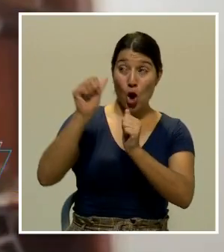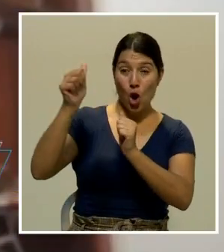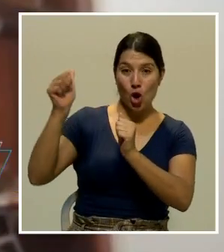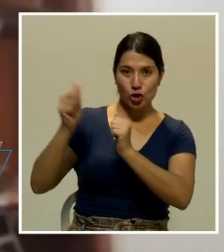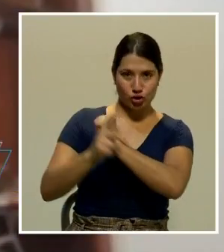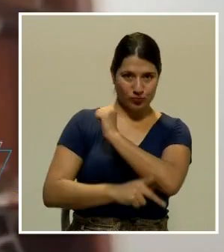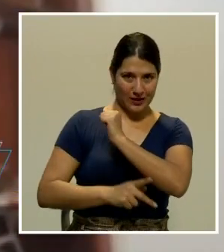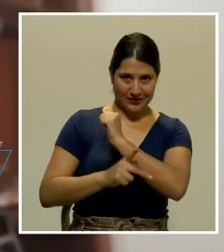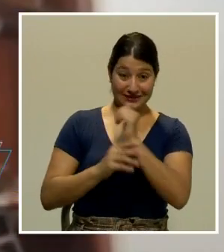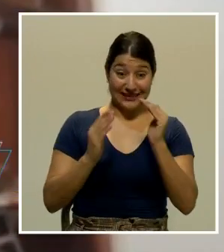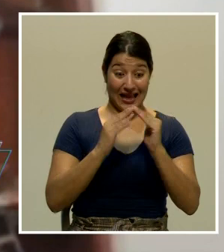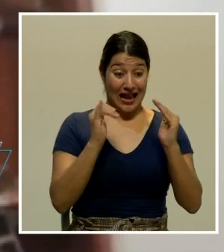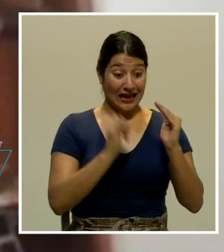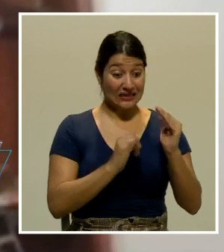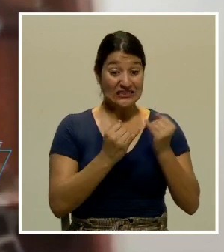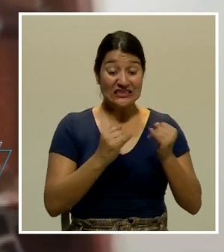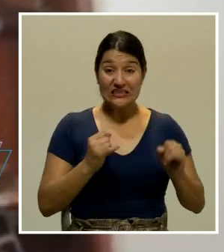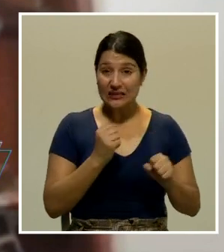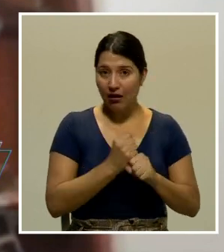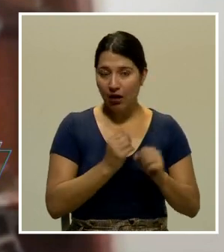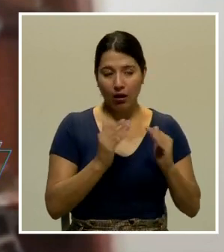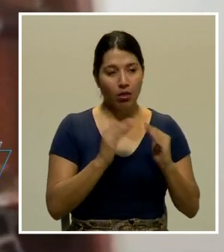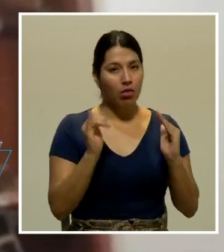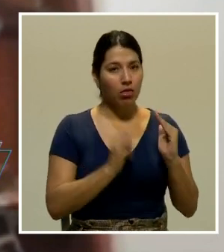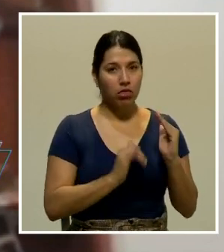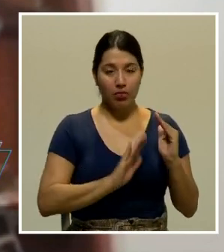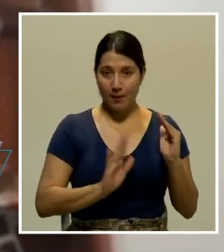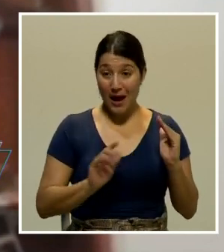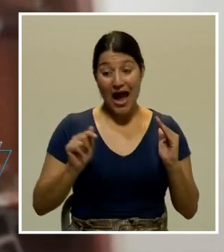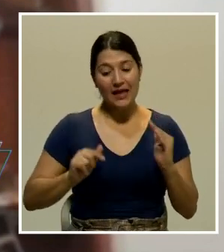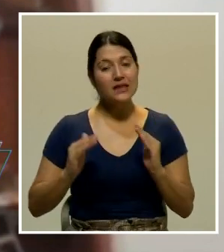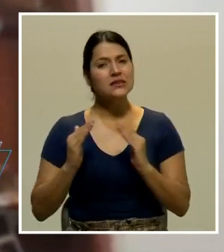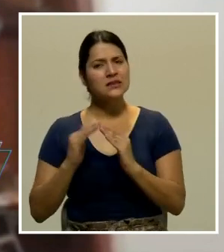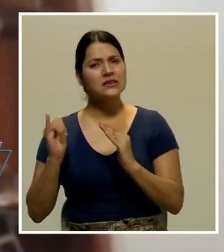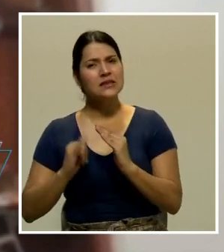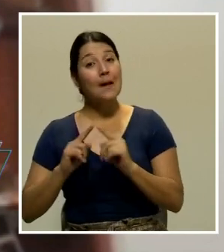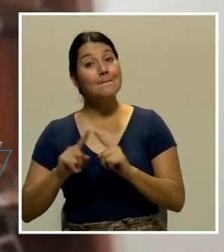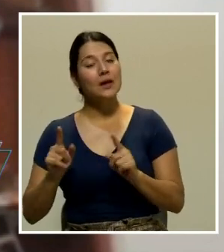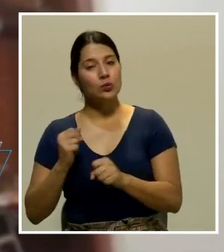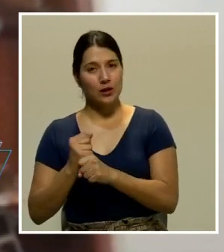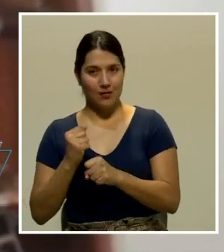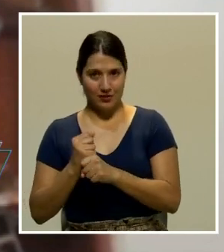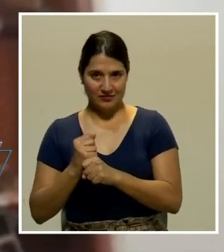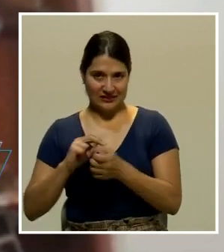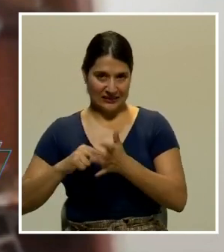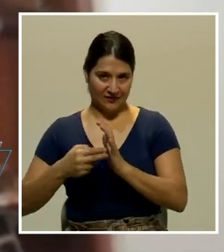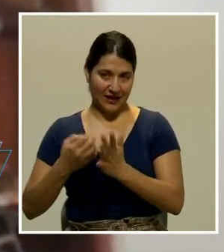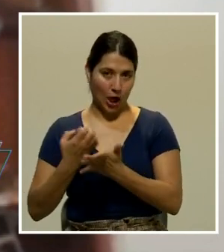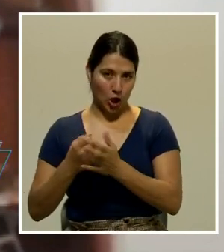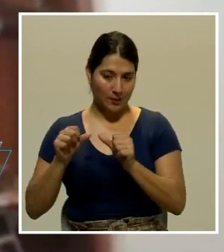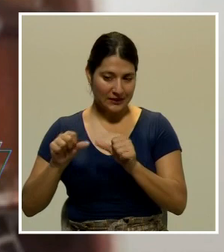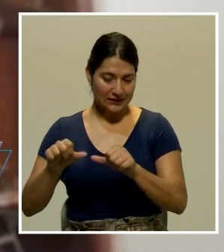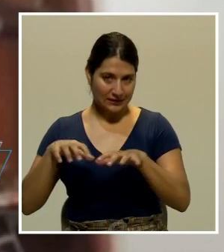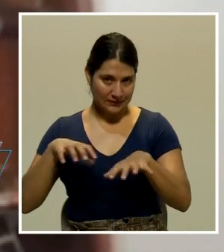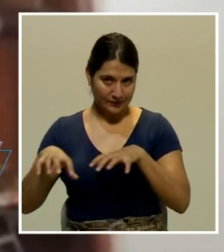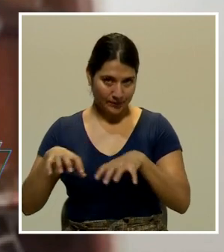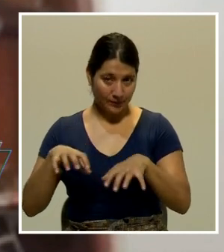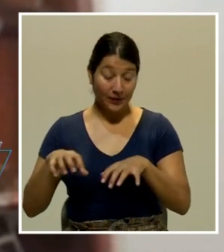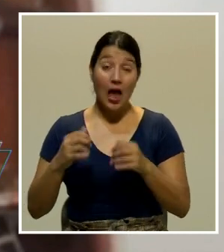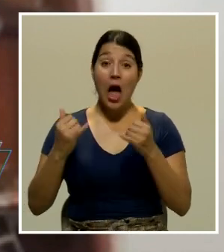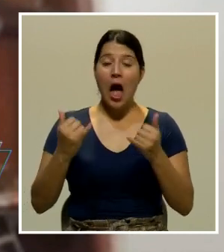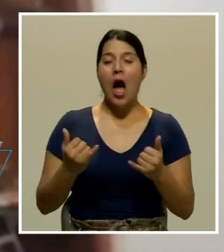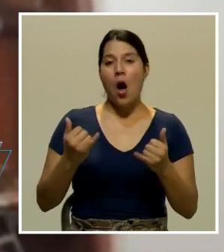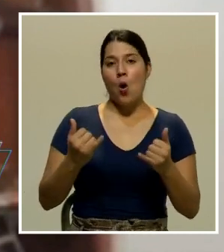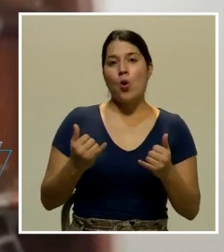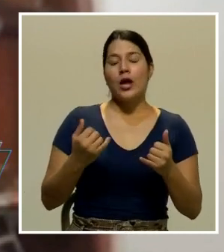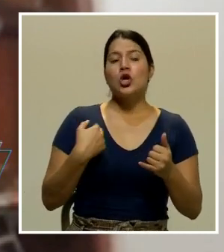Así es que nosotros consideramos que primero, bajo la guía técnica del ministro Salas,